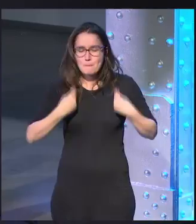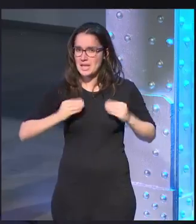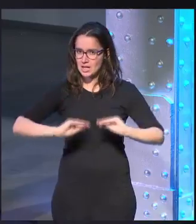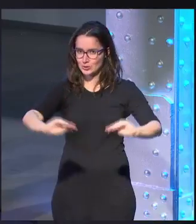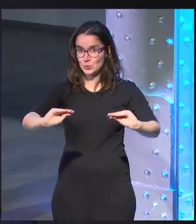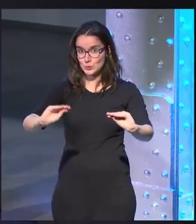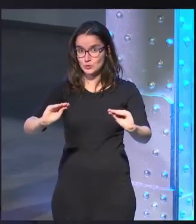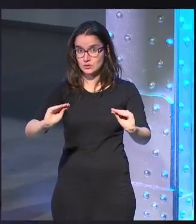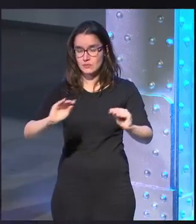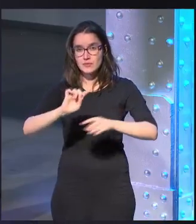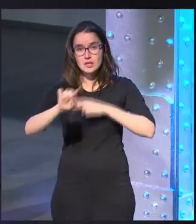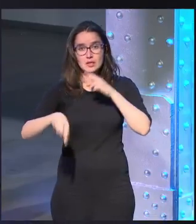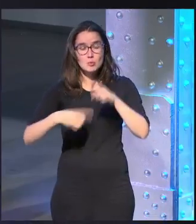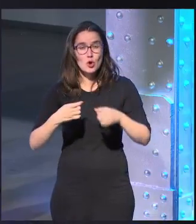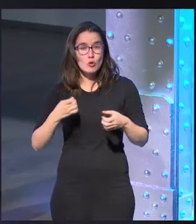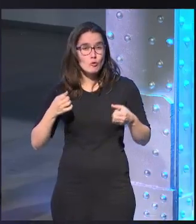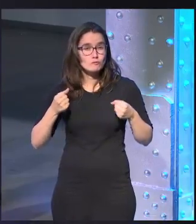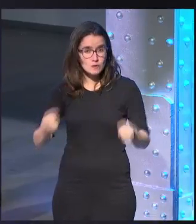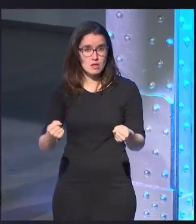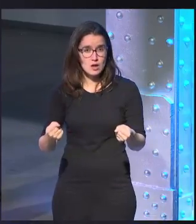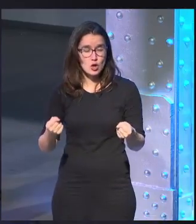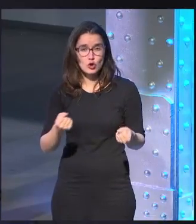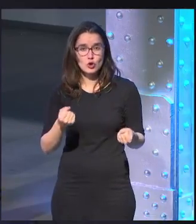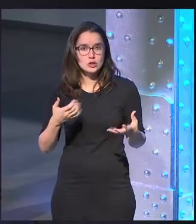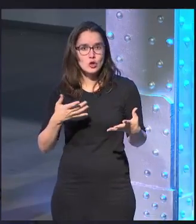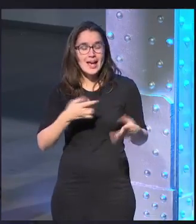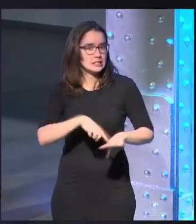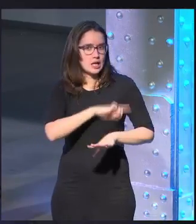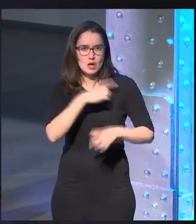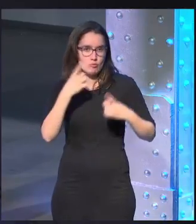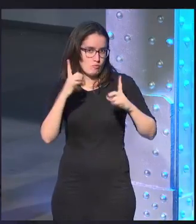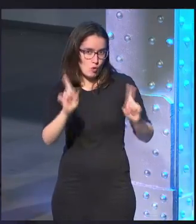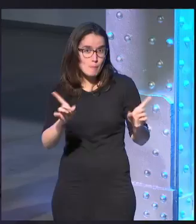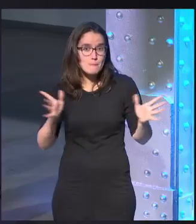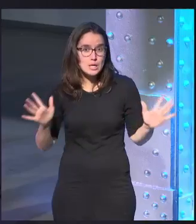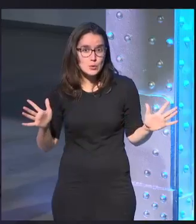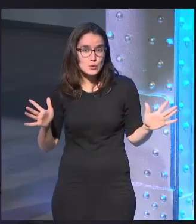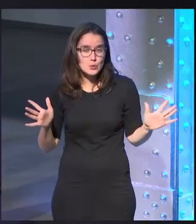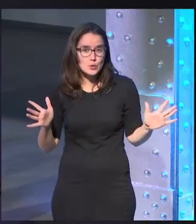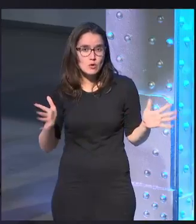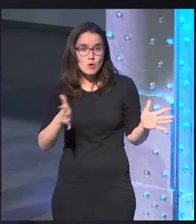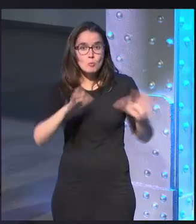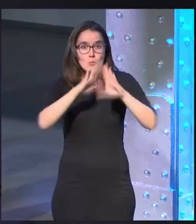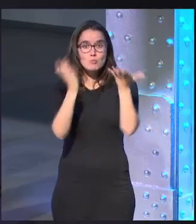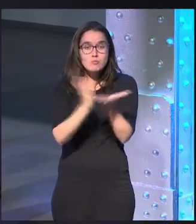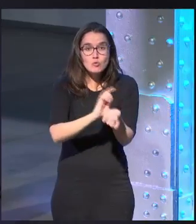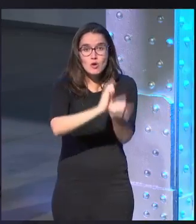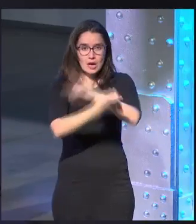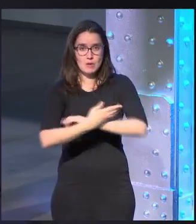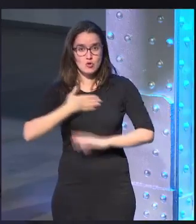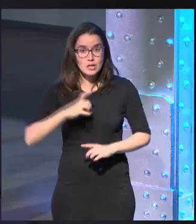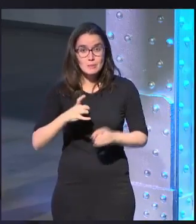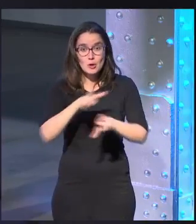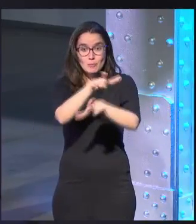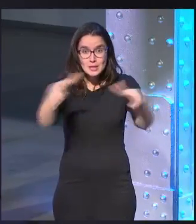vida. Y luego con impacto. Con esto tampoco hay que exagerar porque no pretenden cambiar el mundo todo, sino entre